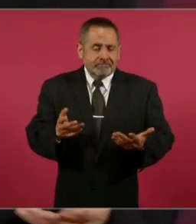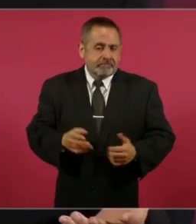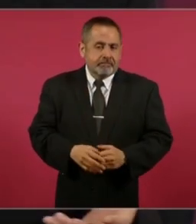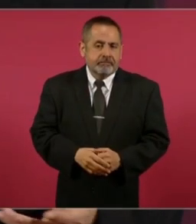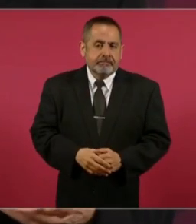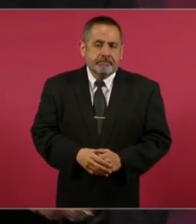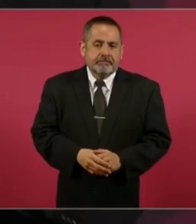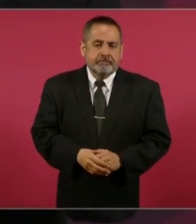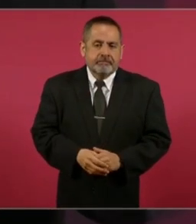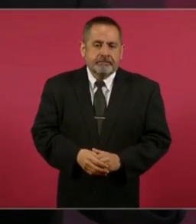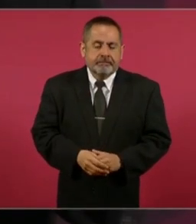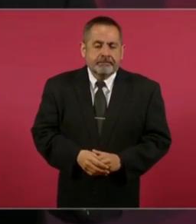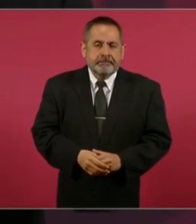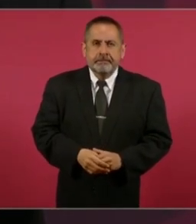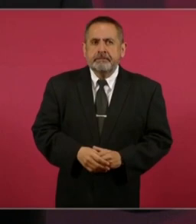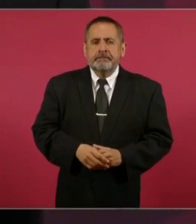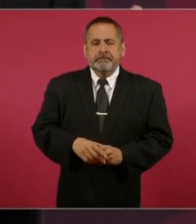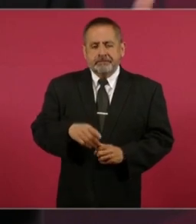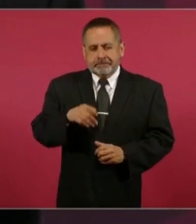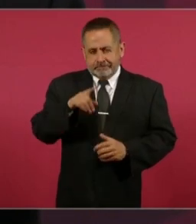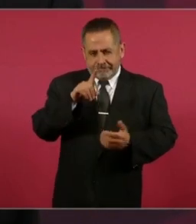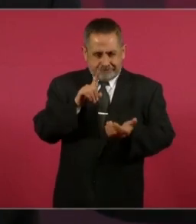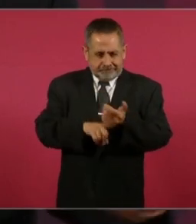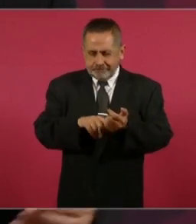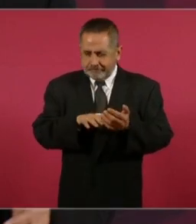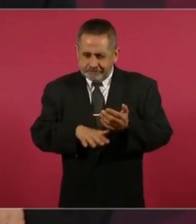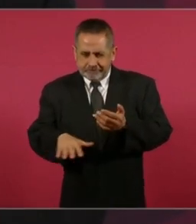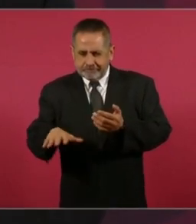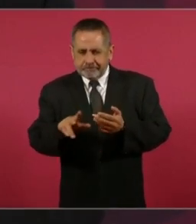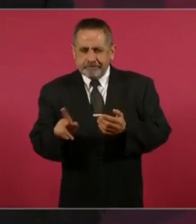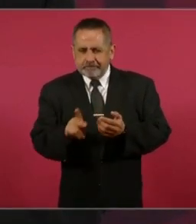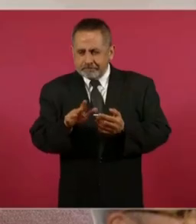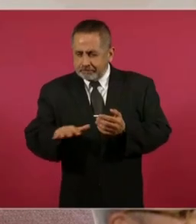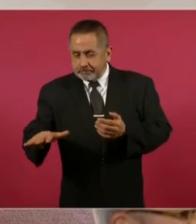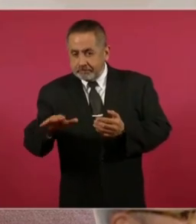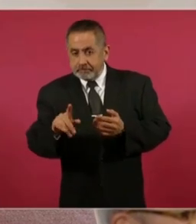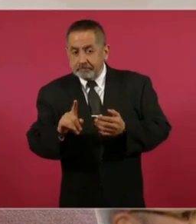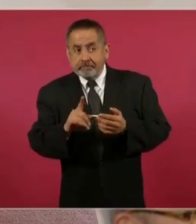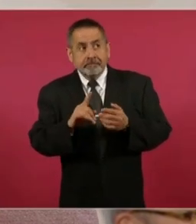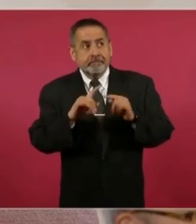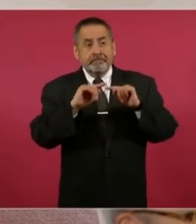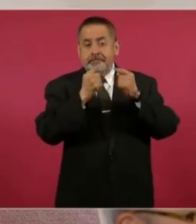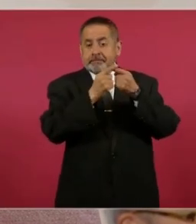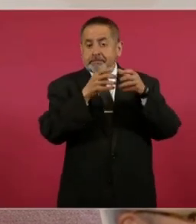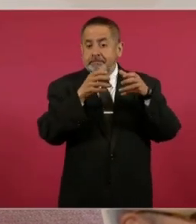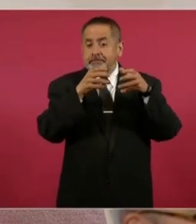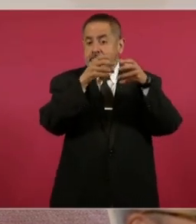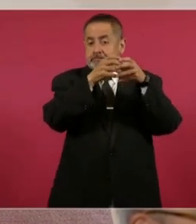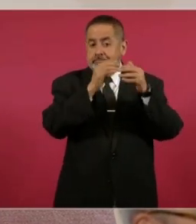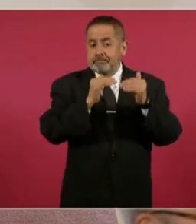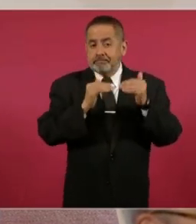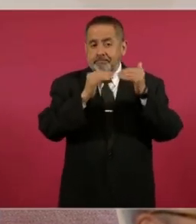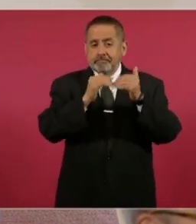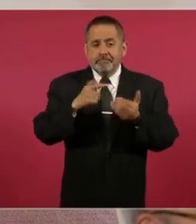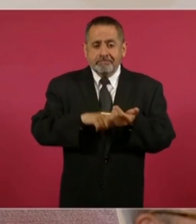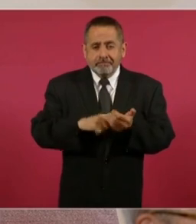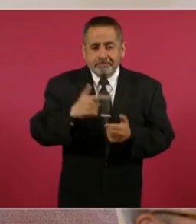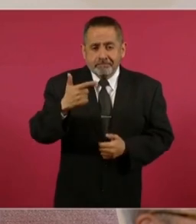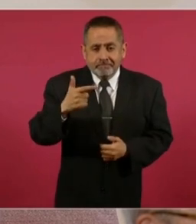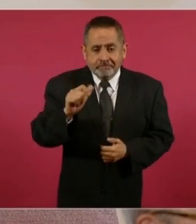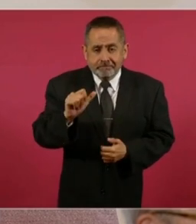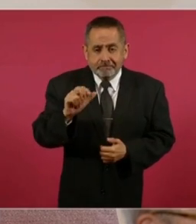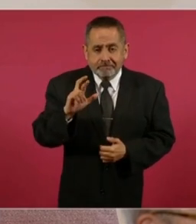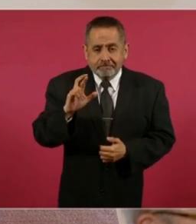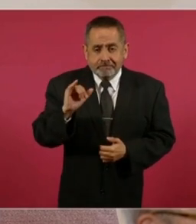Bueno estamos hablando de abajo no pero Imagínese arriba García